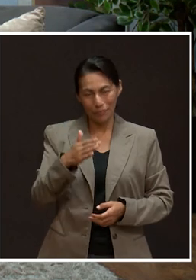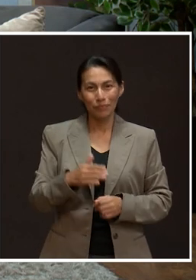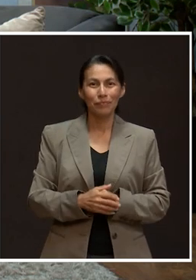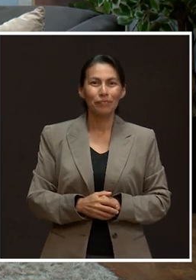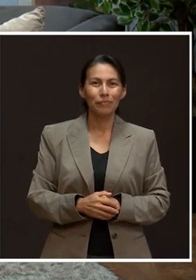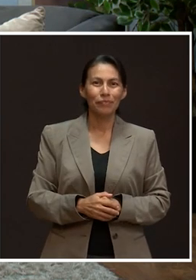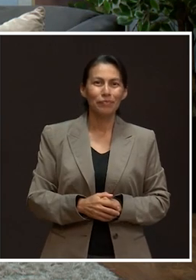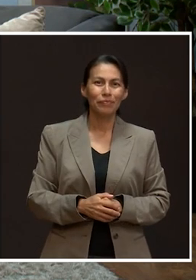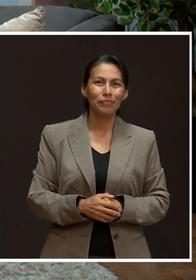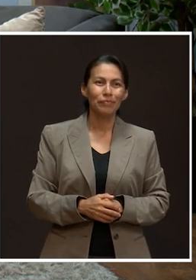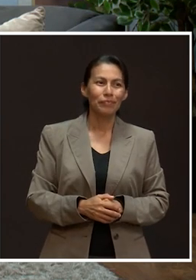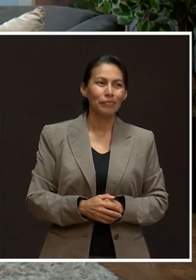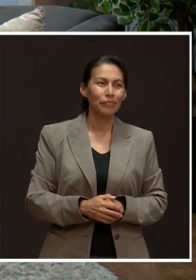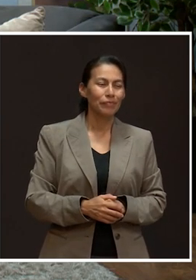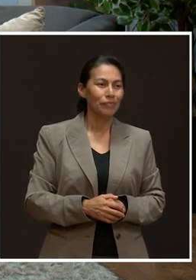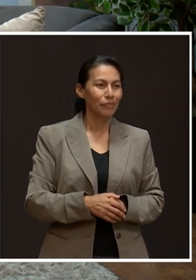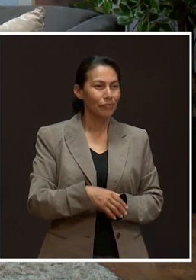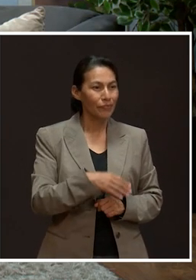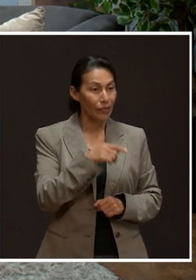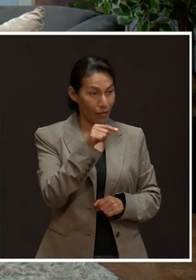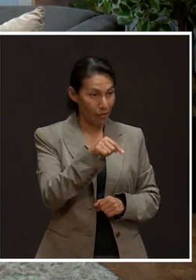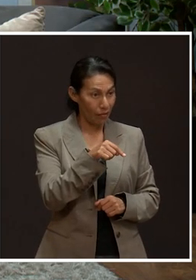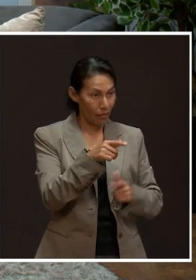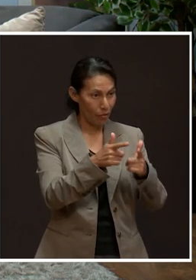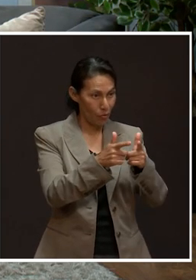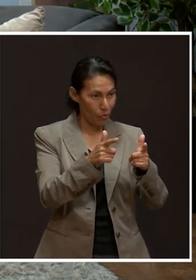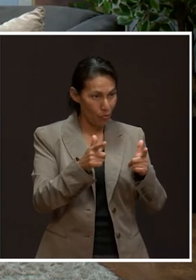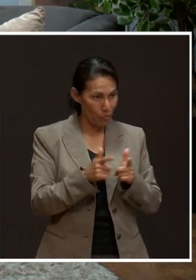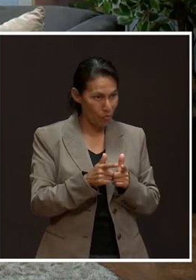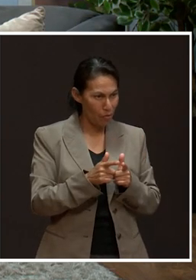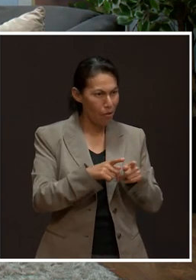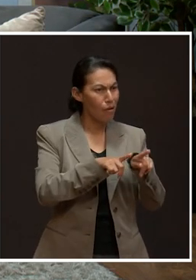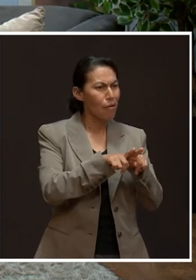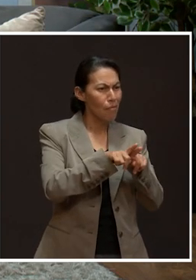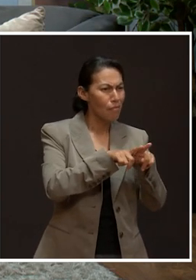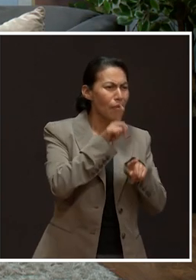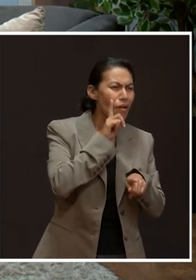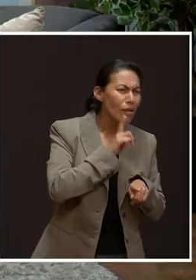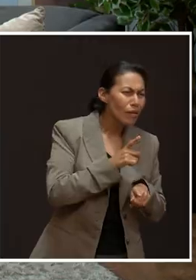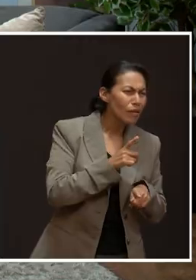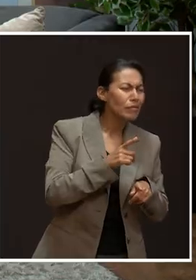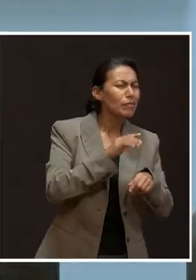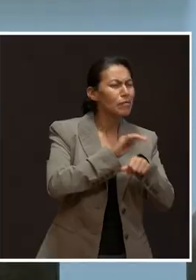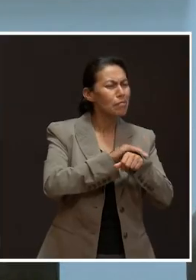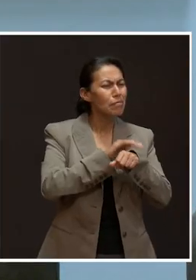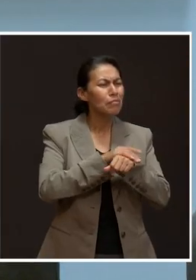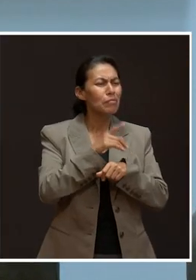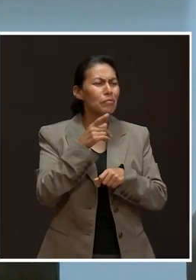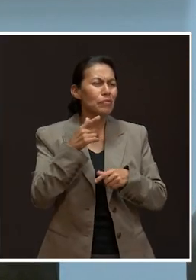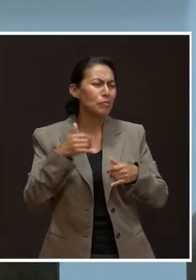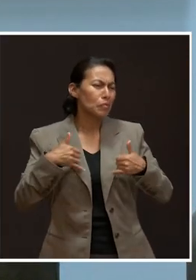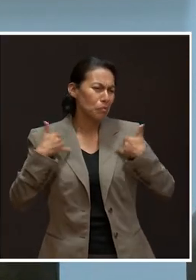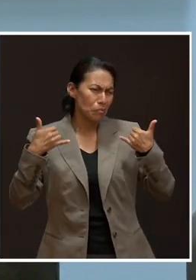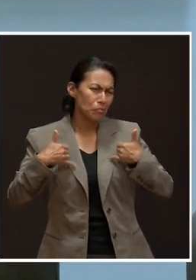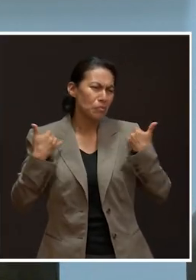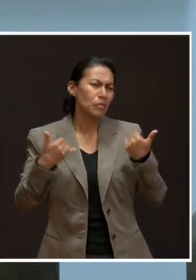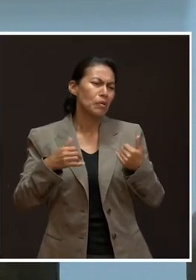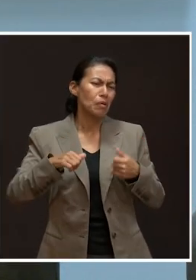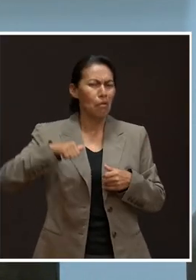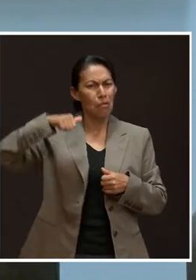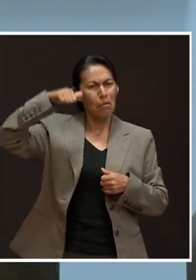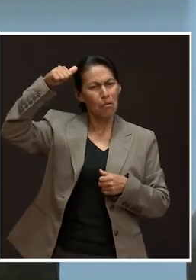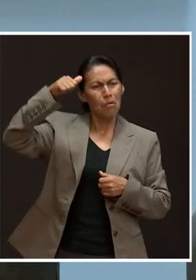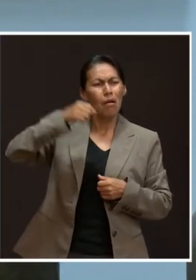en este grupo tenemos algunas hermanas, amigas, jóvenes y adultos,